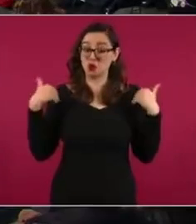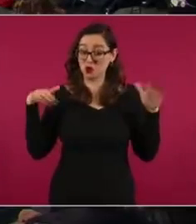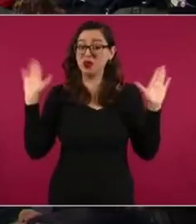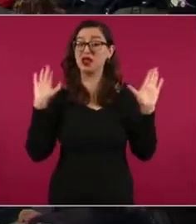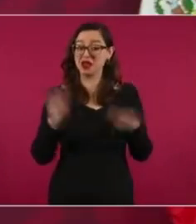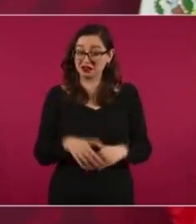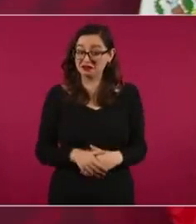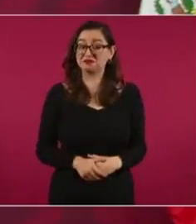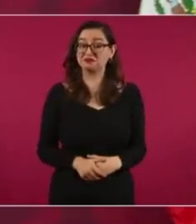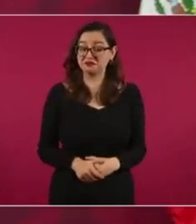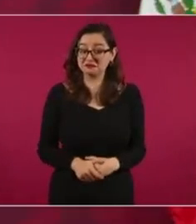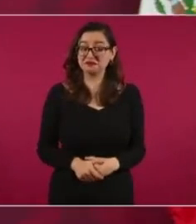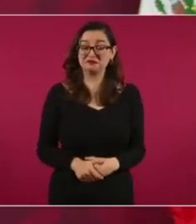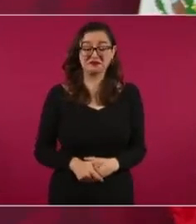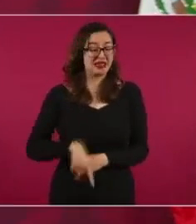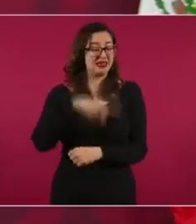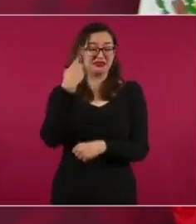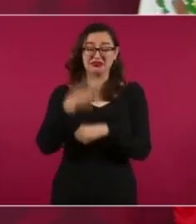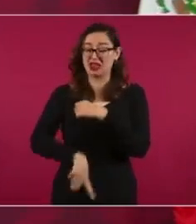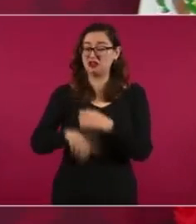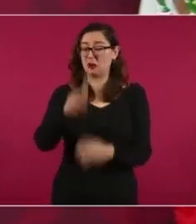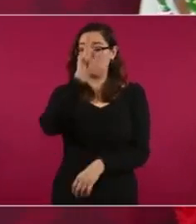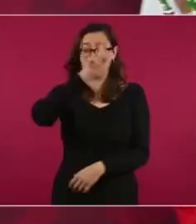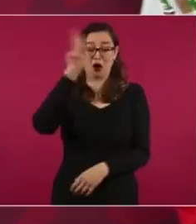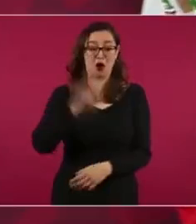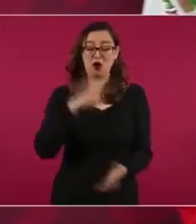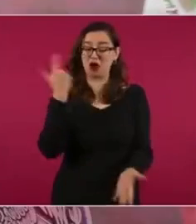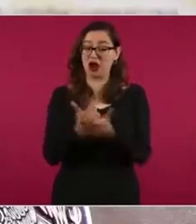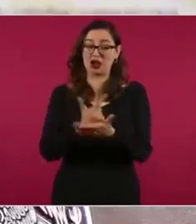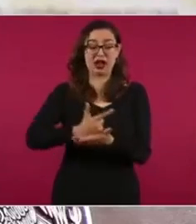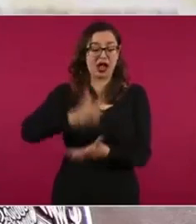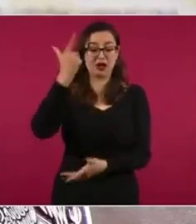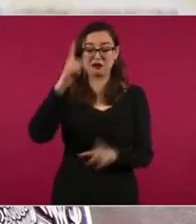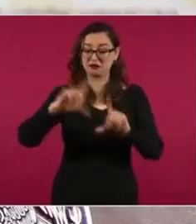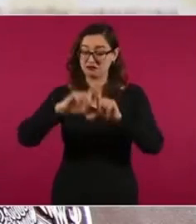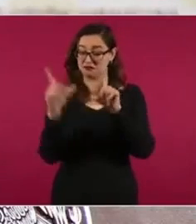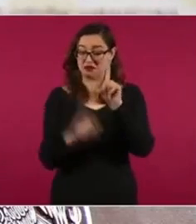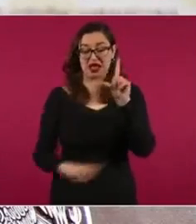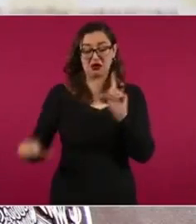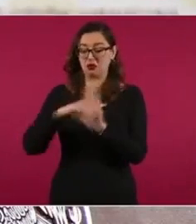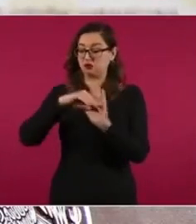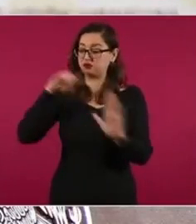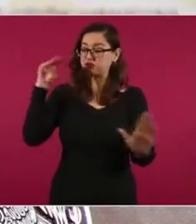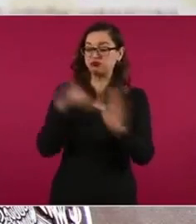a la economía del país y a la economía popular sobre todo.